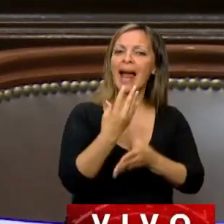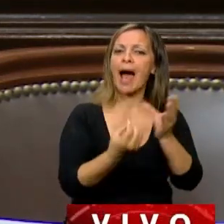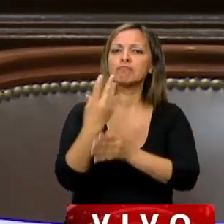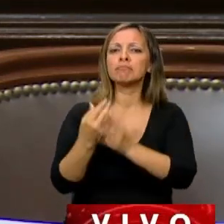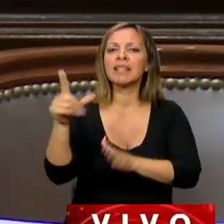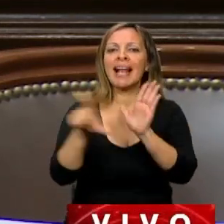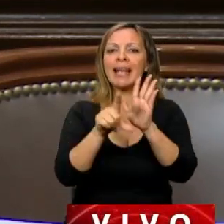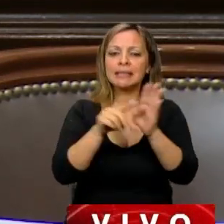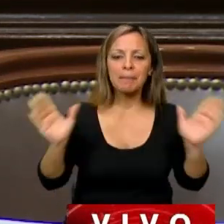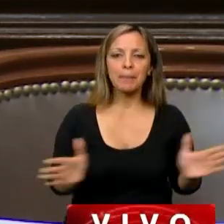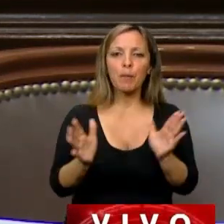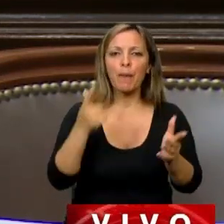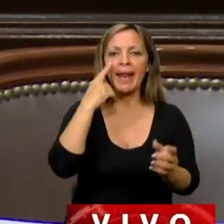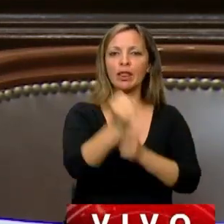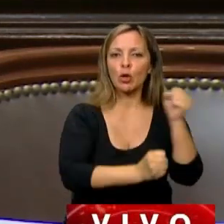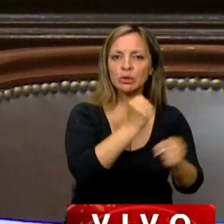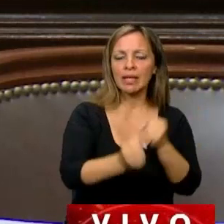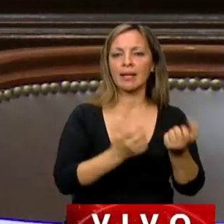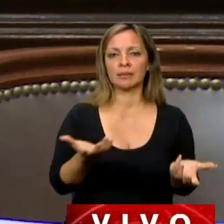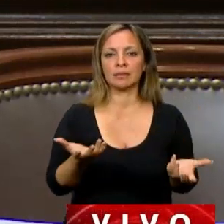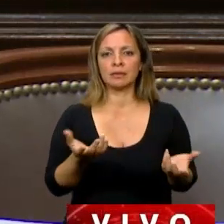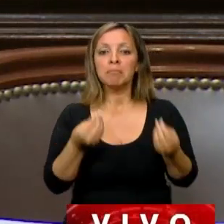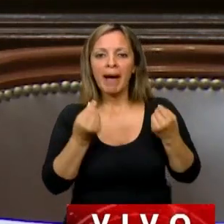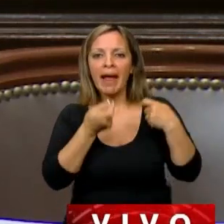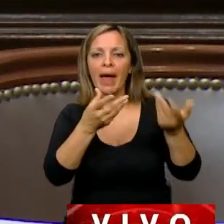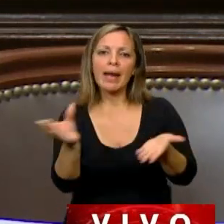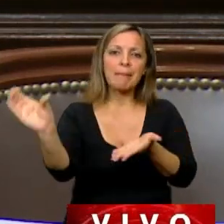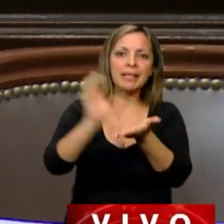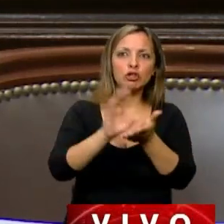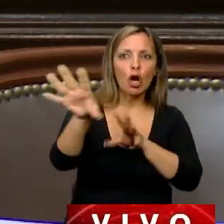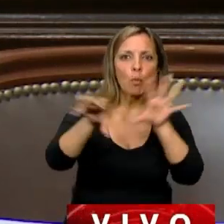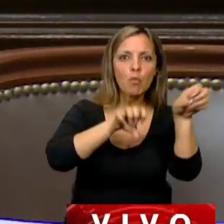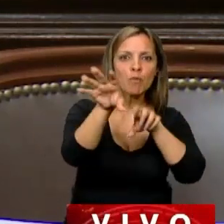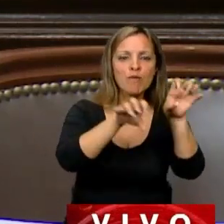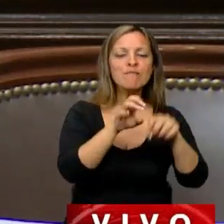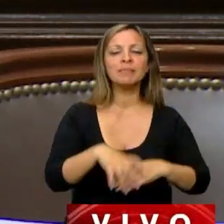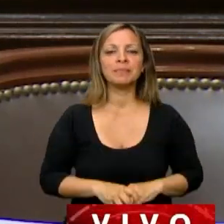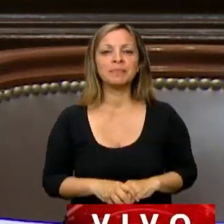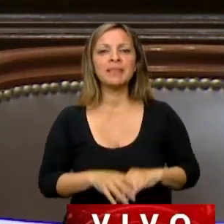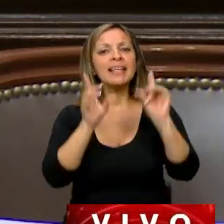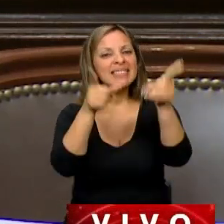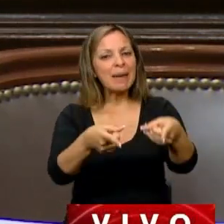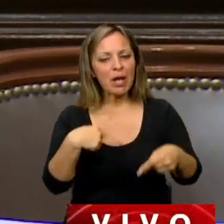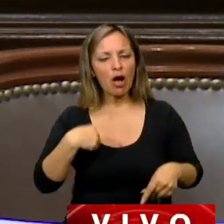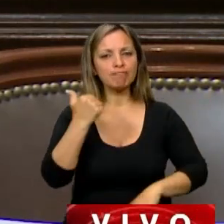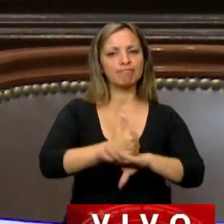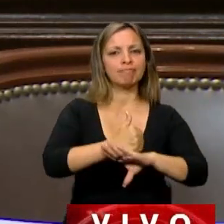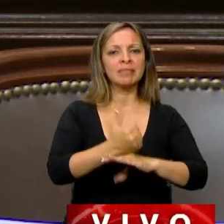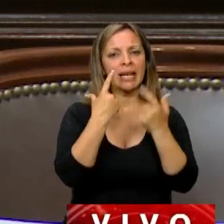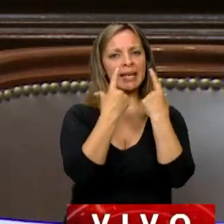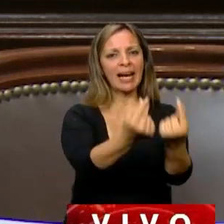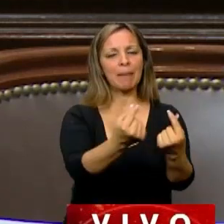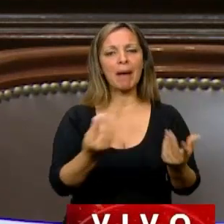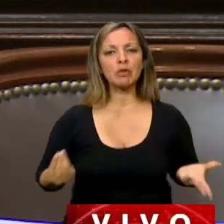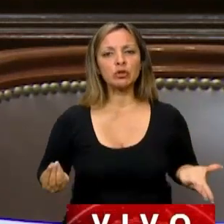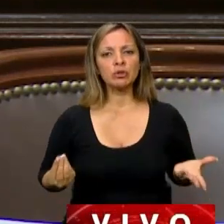de promociones industriales para que se asienten nuevos inversores. Pero además, venimos hoy a reclamar temas